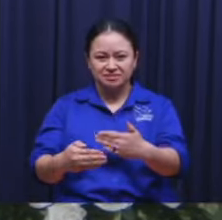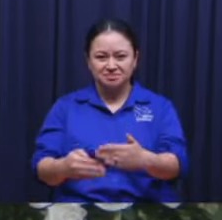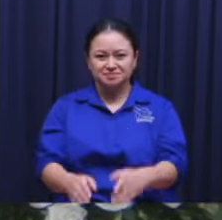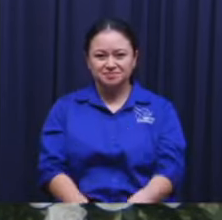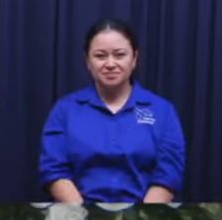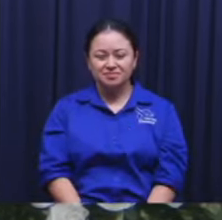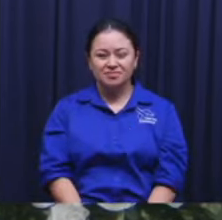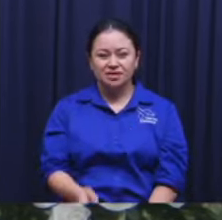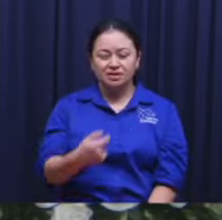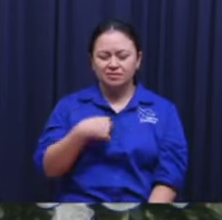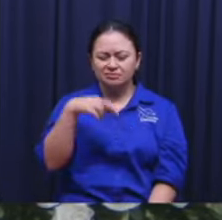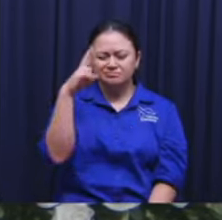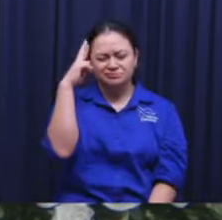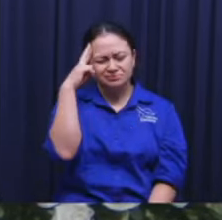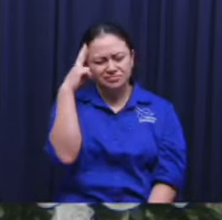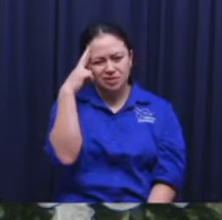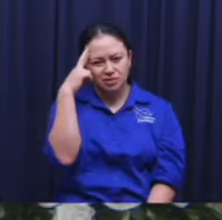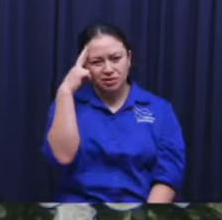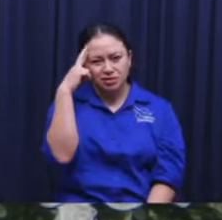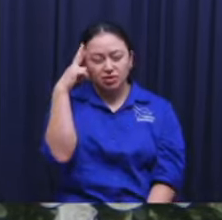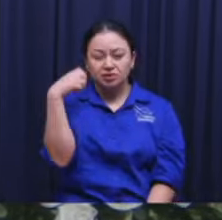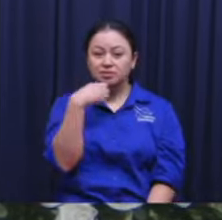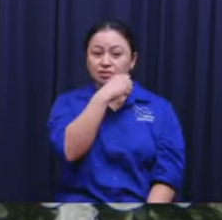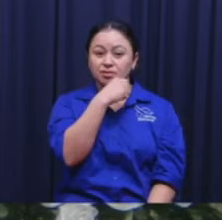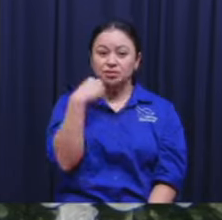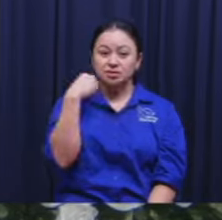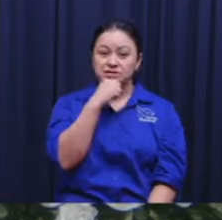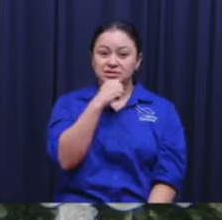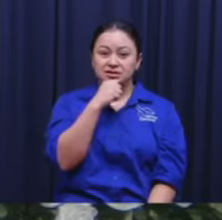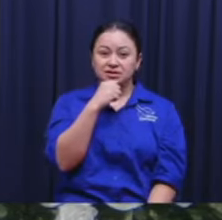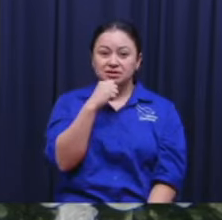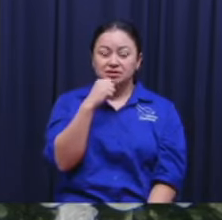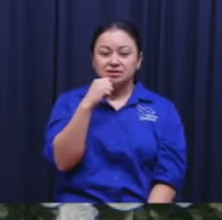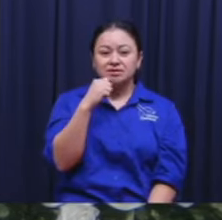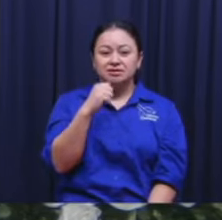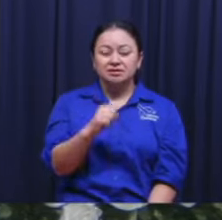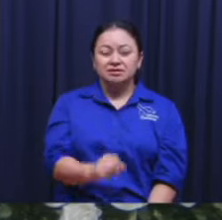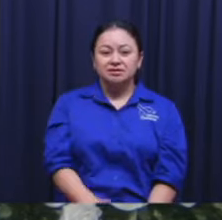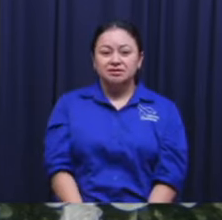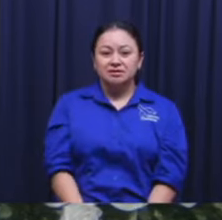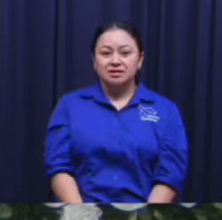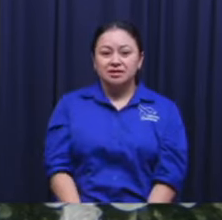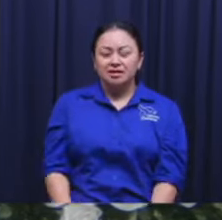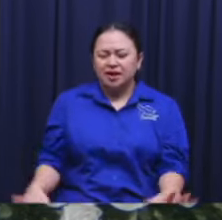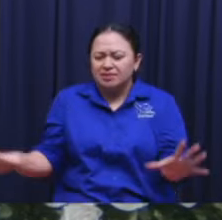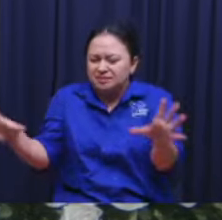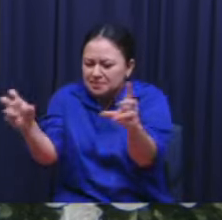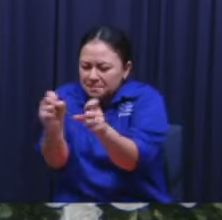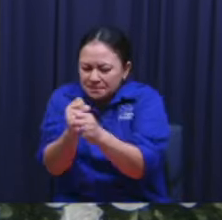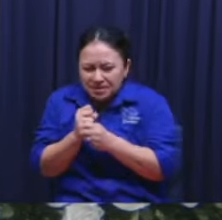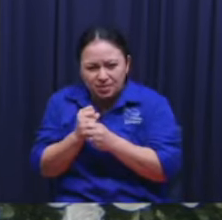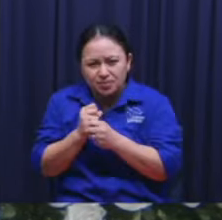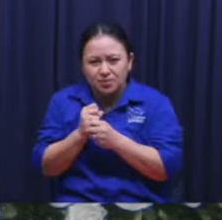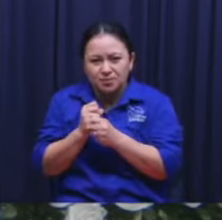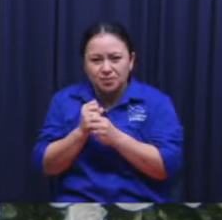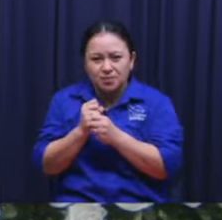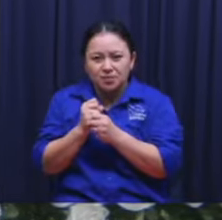me recuerdo de ese himno que dice: atrapado en tu río poderoso.